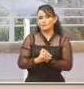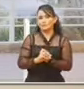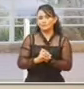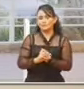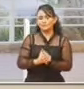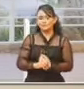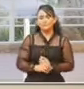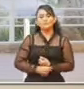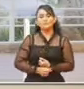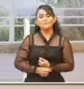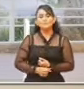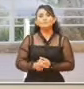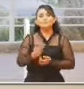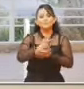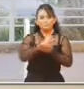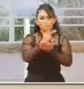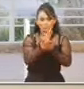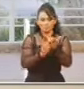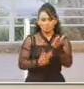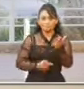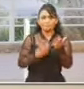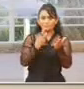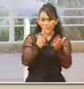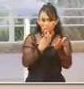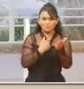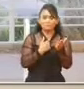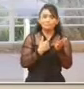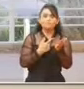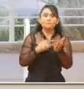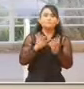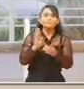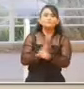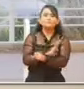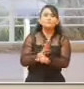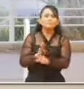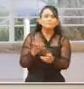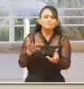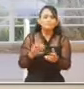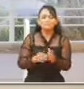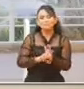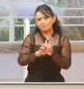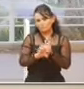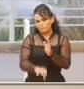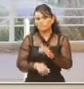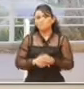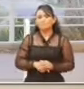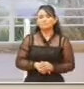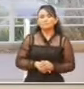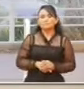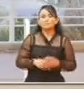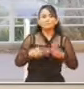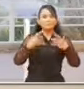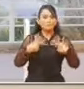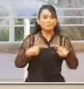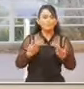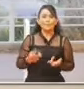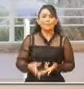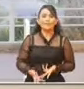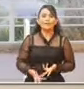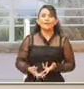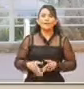es que este programa ayuda a que las personas que trabajan con esta difícil pero